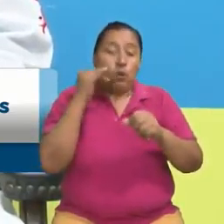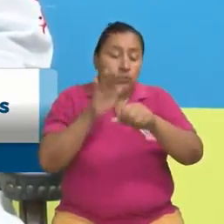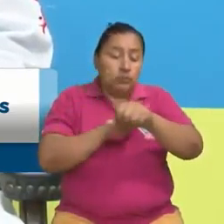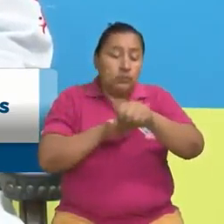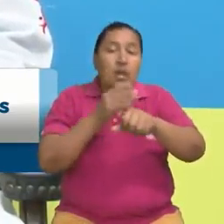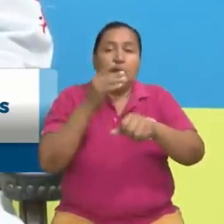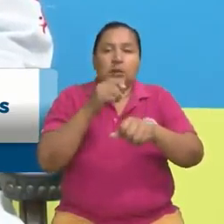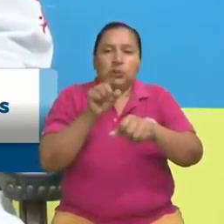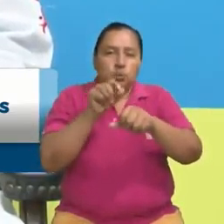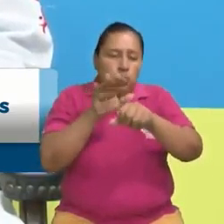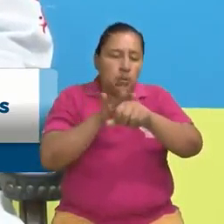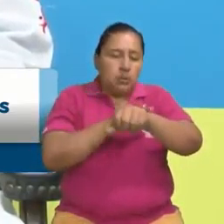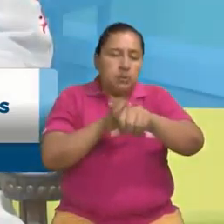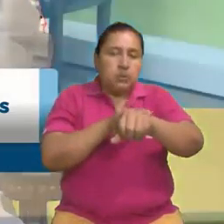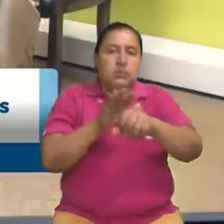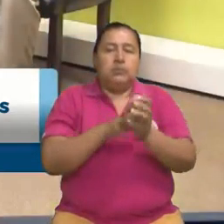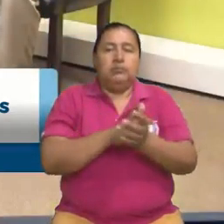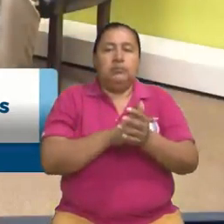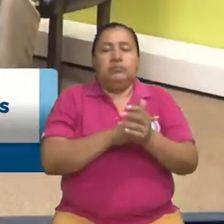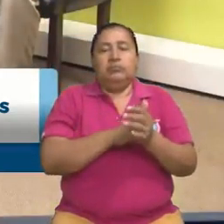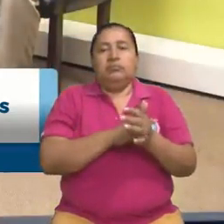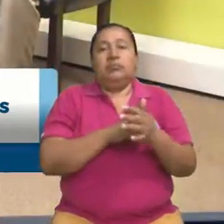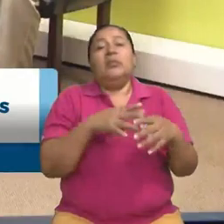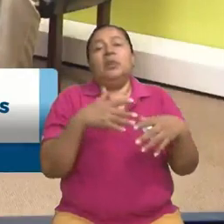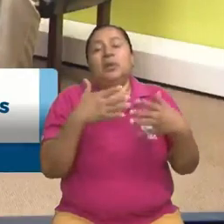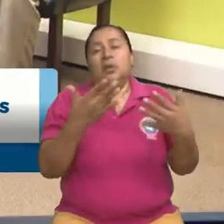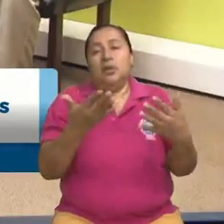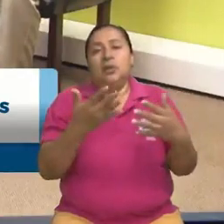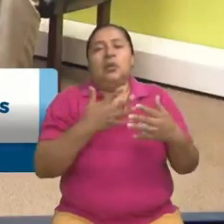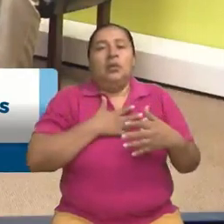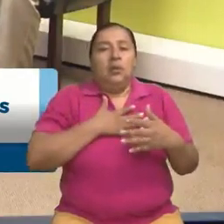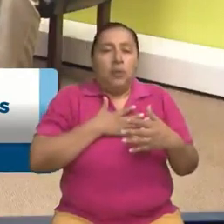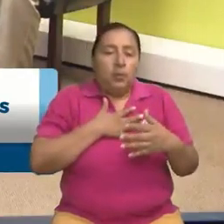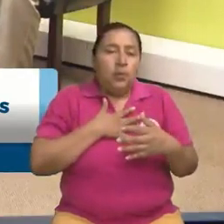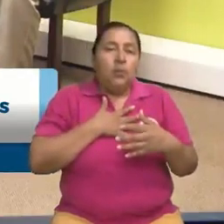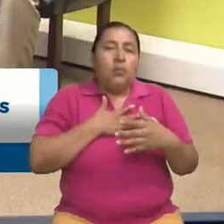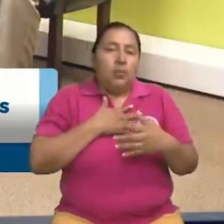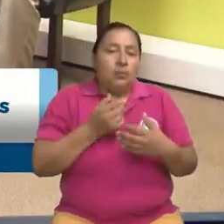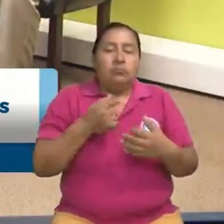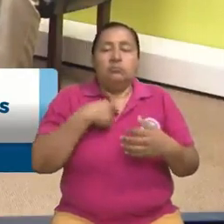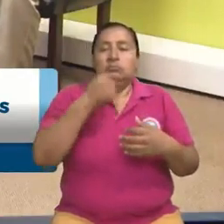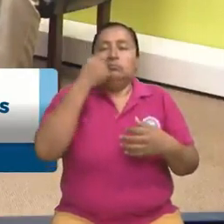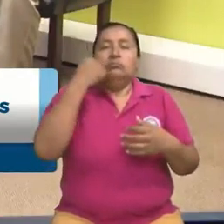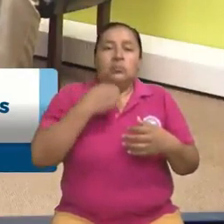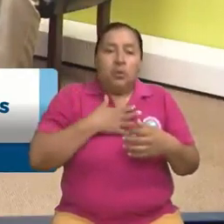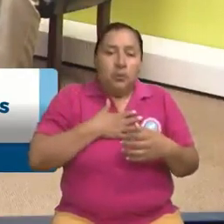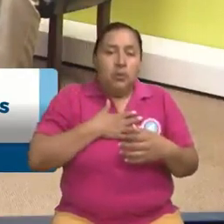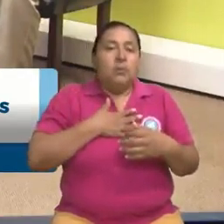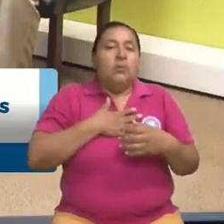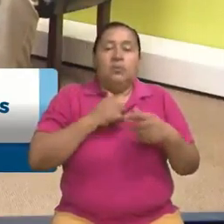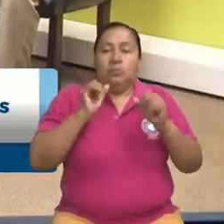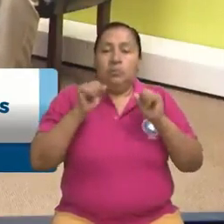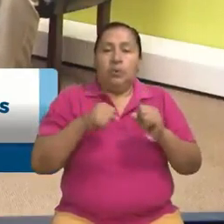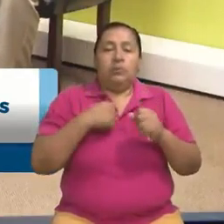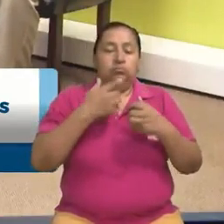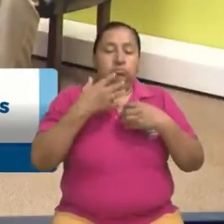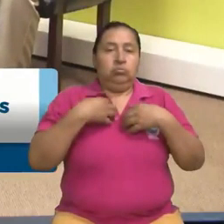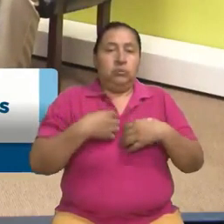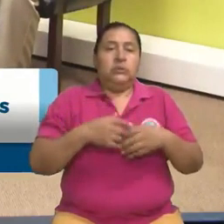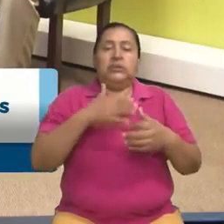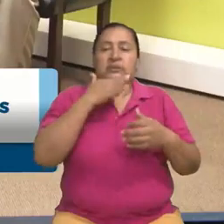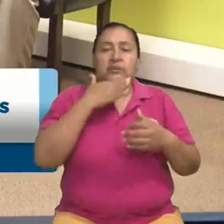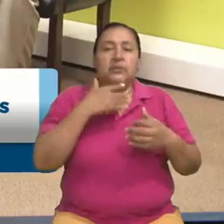azulada. Ya. Más que eso, doctor. Y el cansancio, va a tener una restricción de la capacidad funcional, de que él